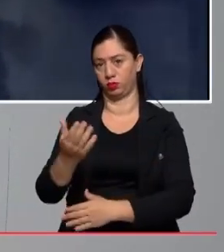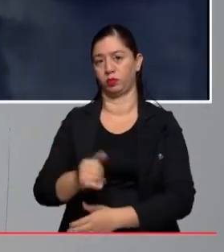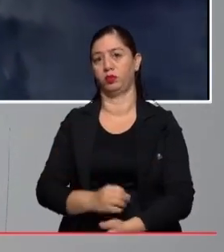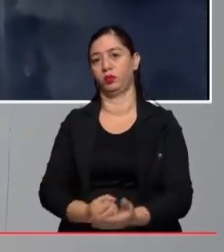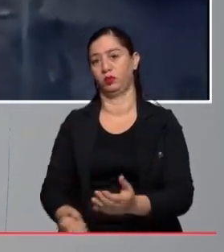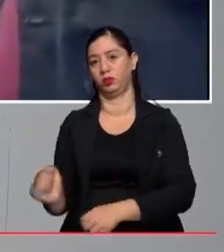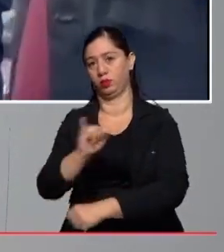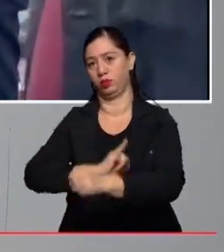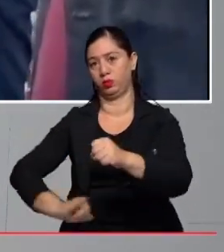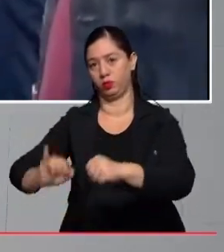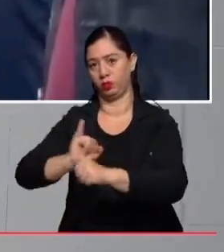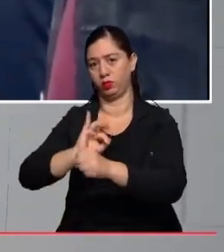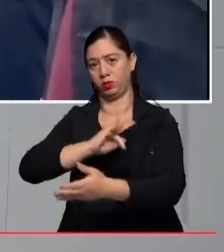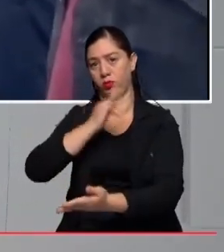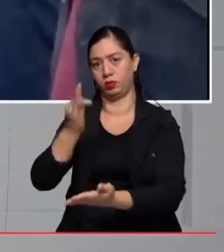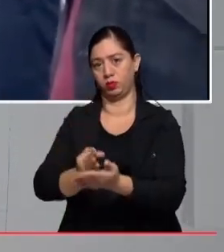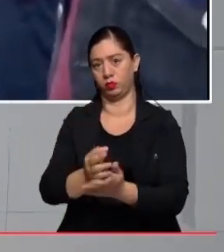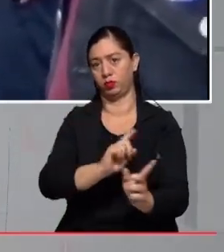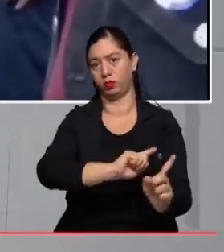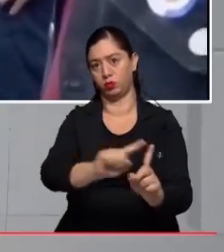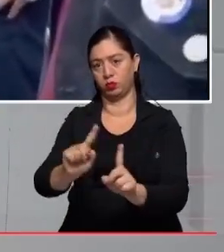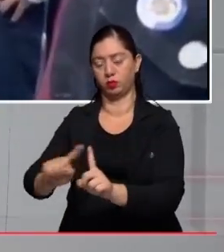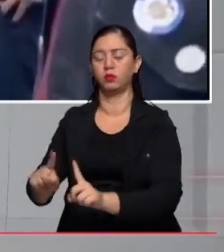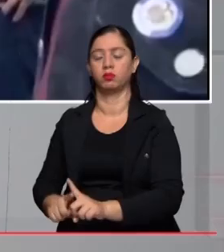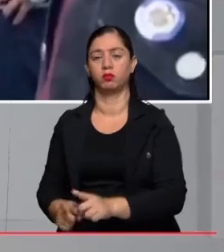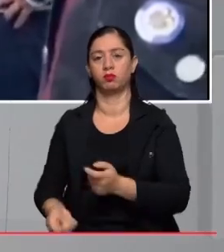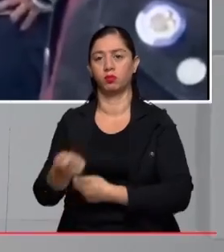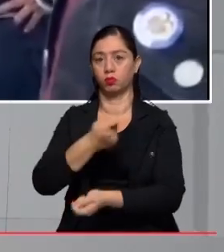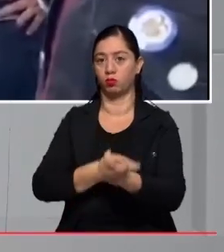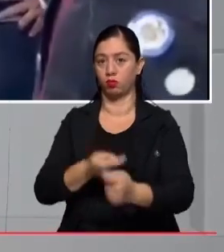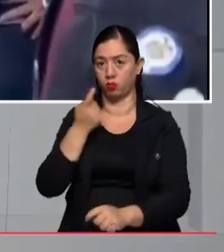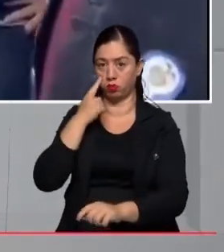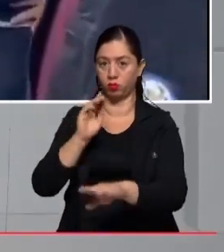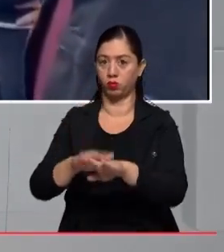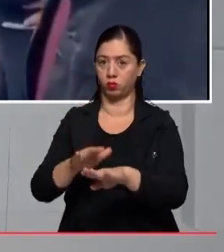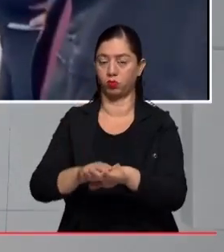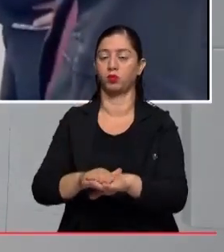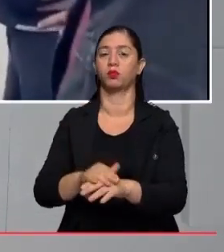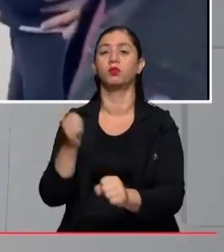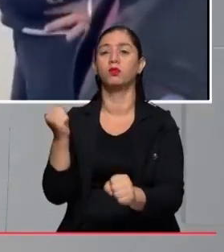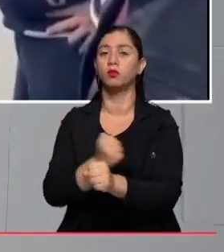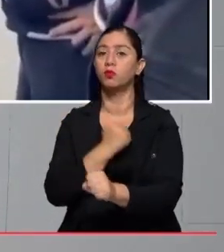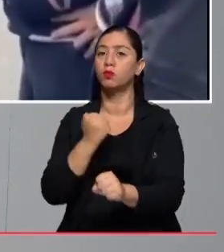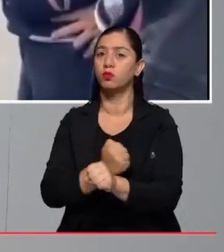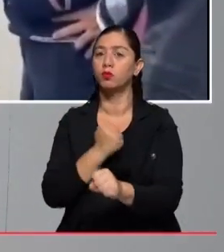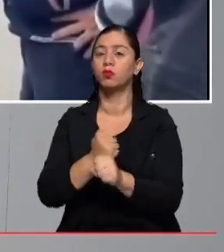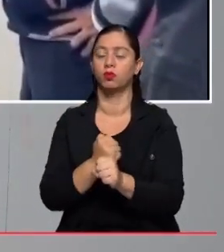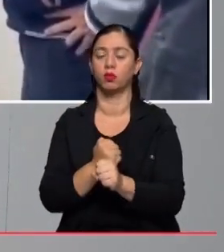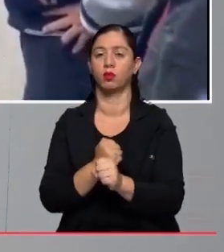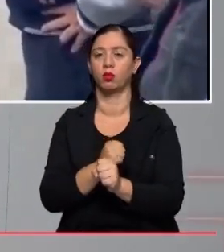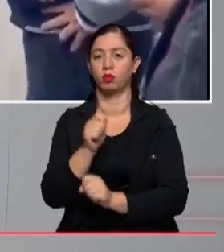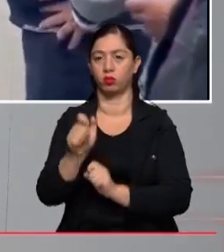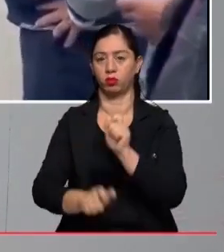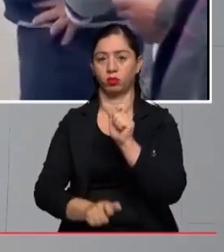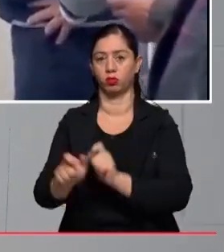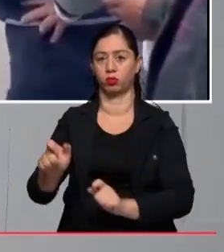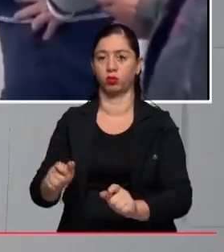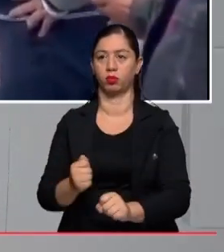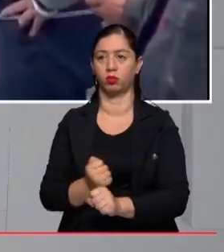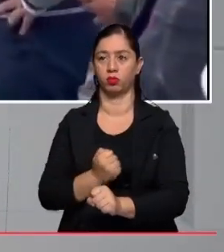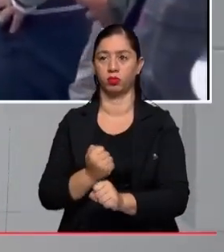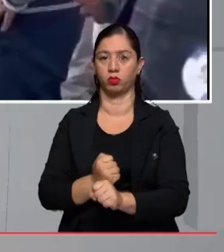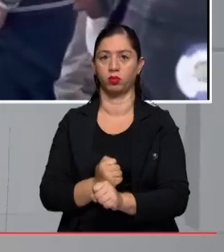piales y tumaco entre otros entre otros Así que atentos mire los trabajadores de por ese los trabajadores